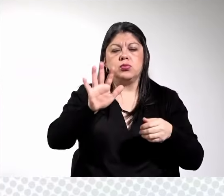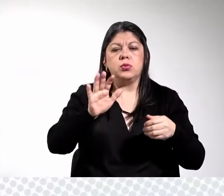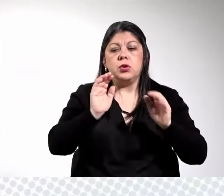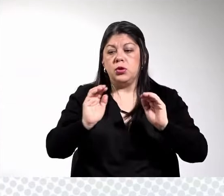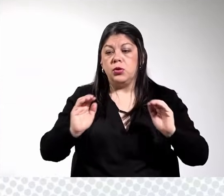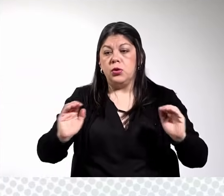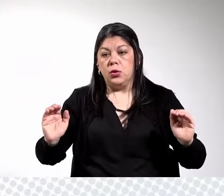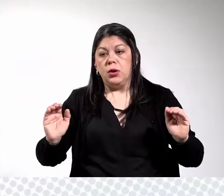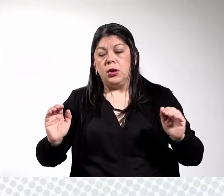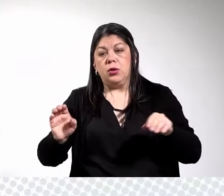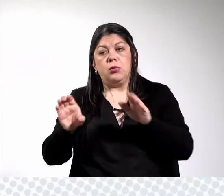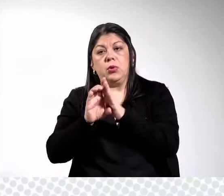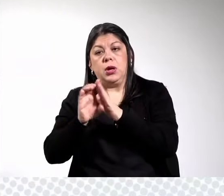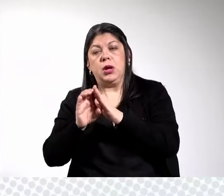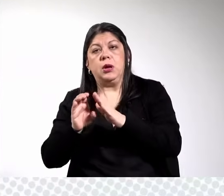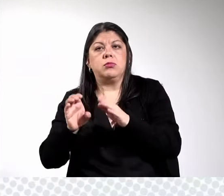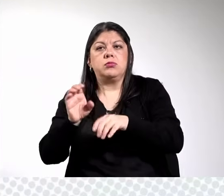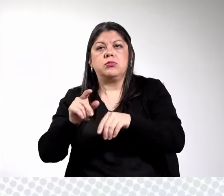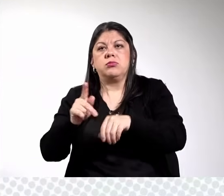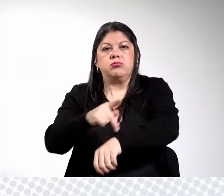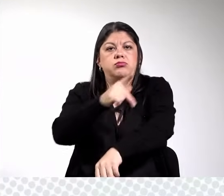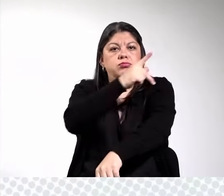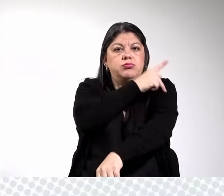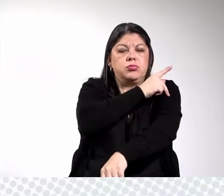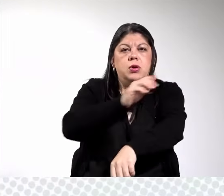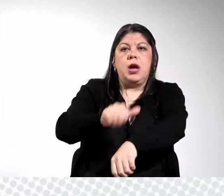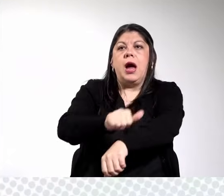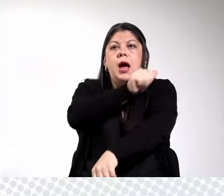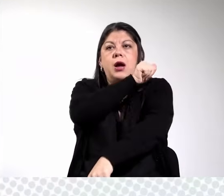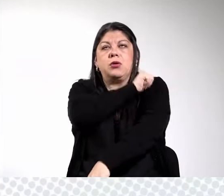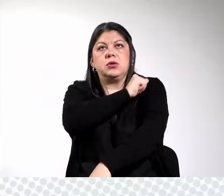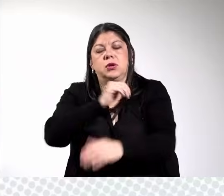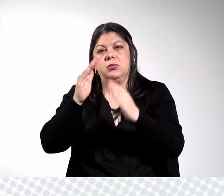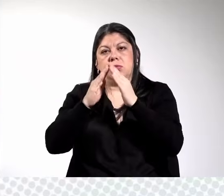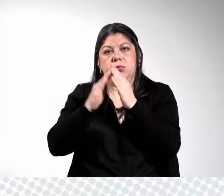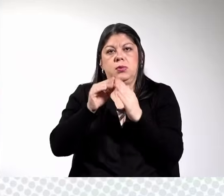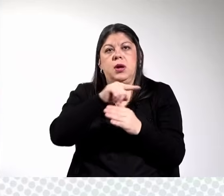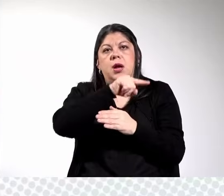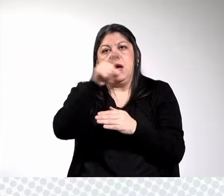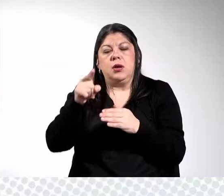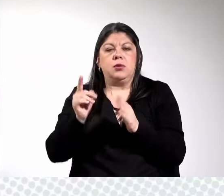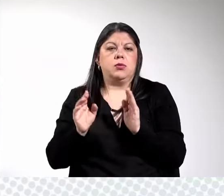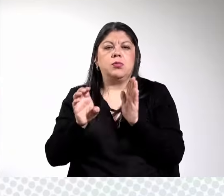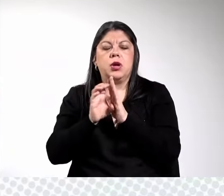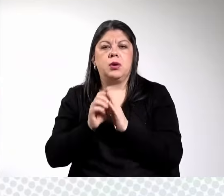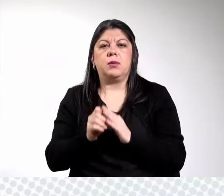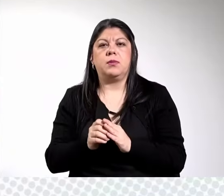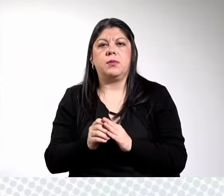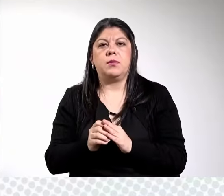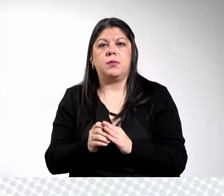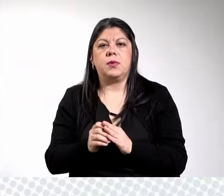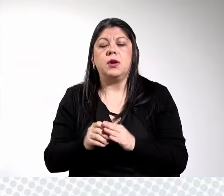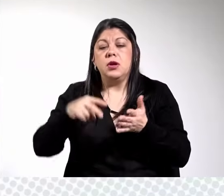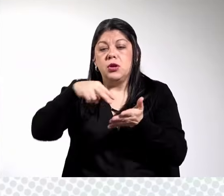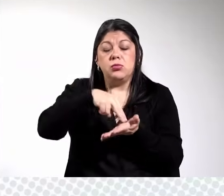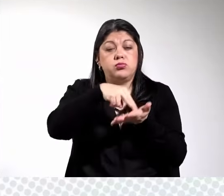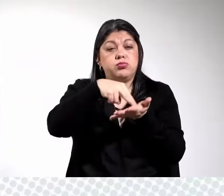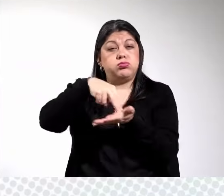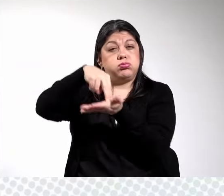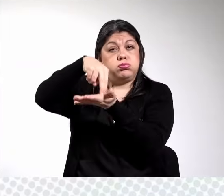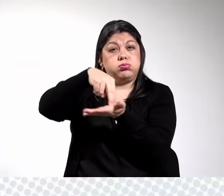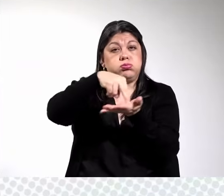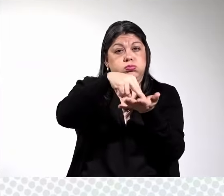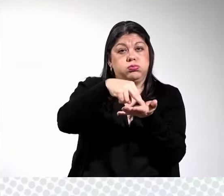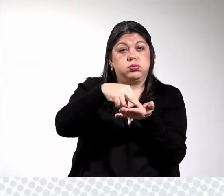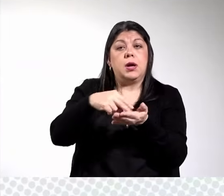de costa, ¿cuál deberían de ser los deportes? Ellos tienen las olas al frente. Le voy a poner un ejemplo en el caso del surf. Costa Rica